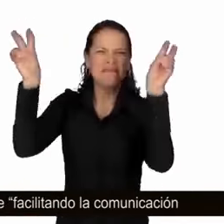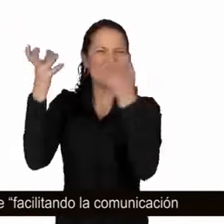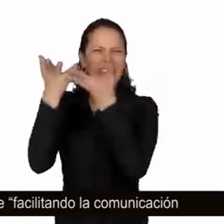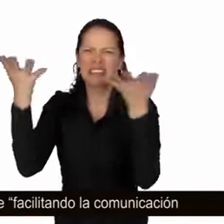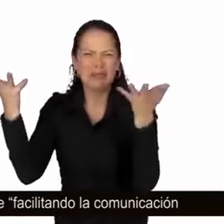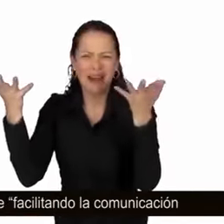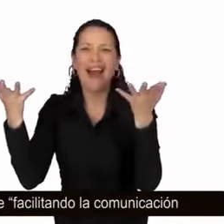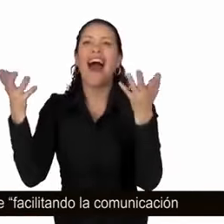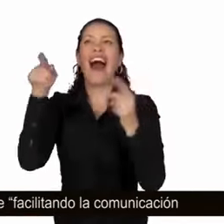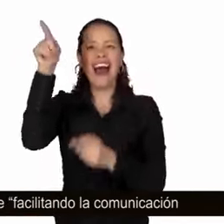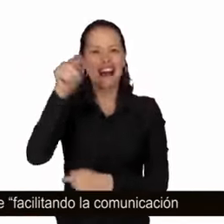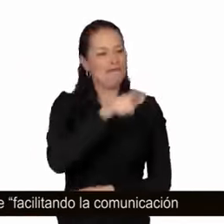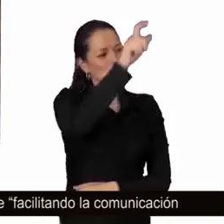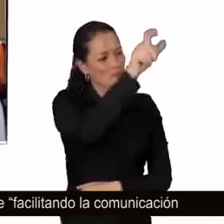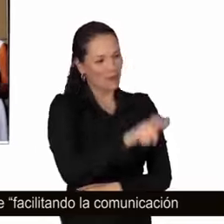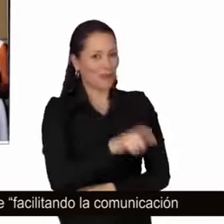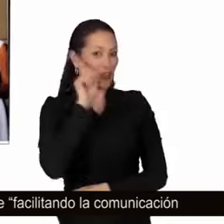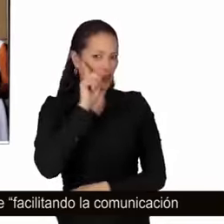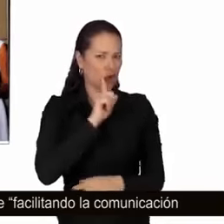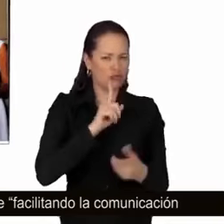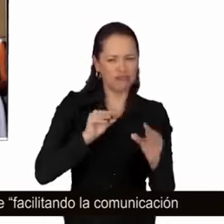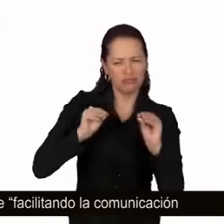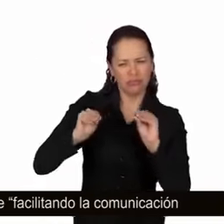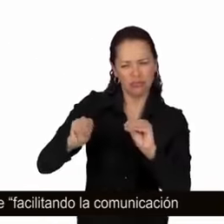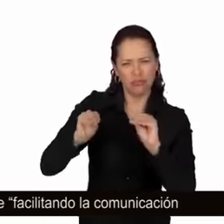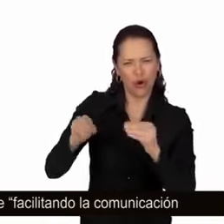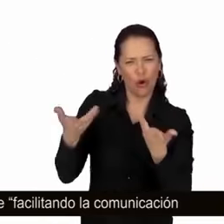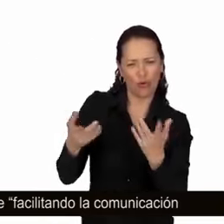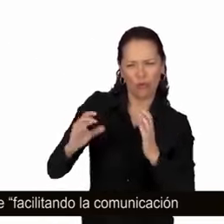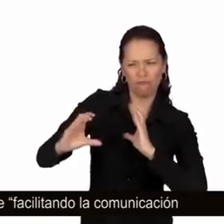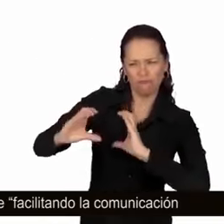Como el tema de la conferencia fue